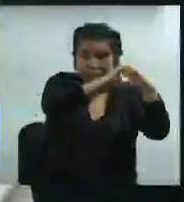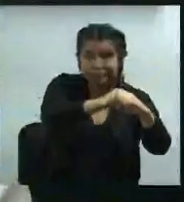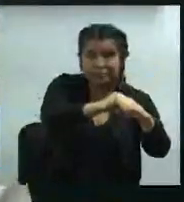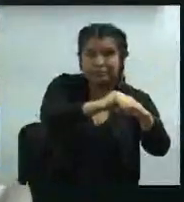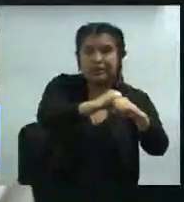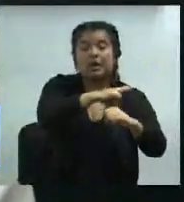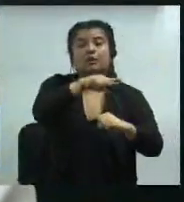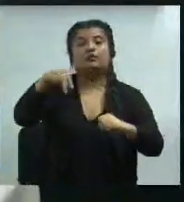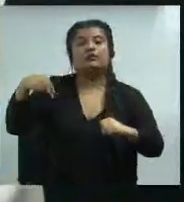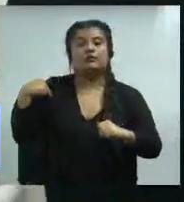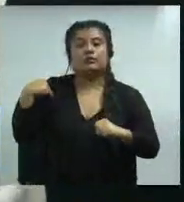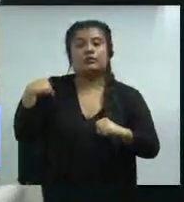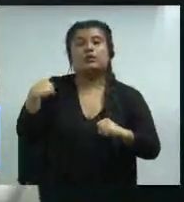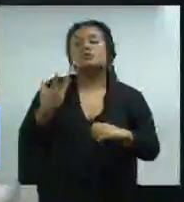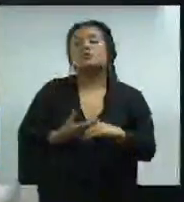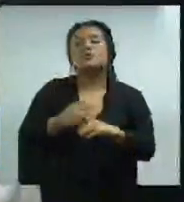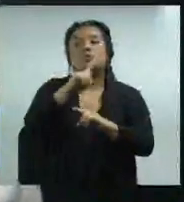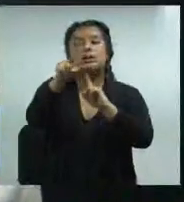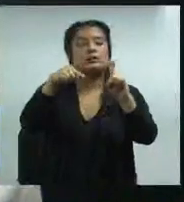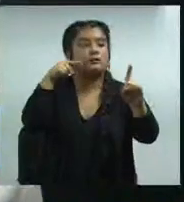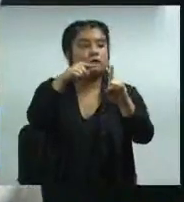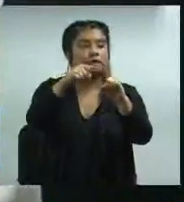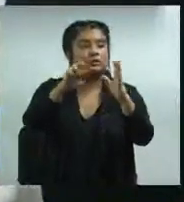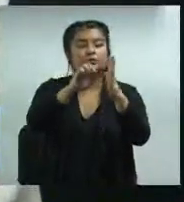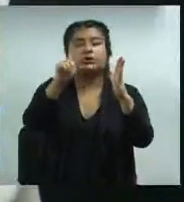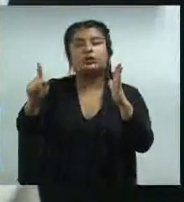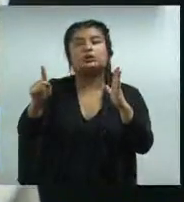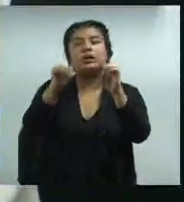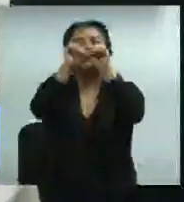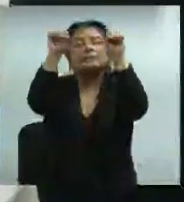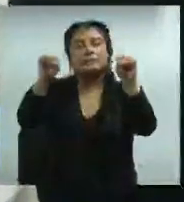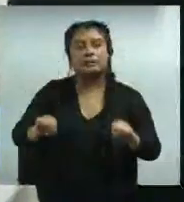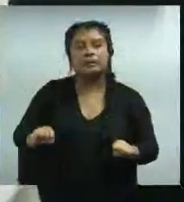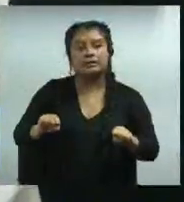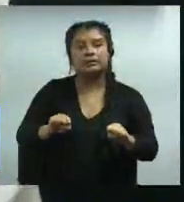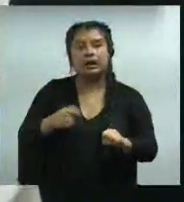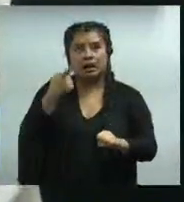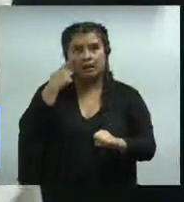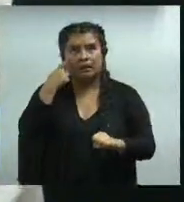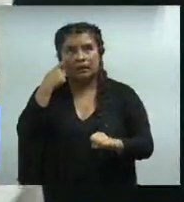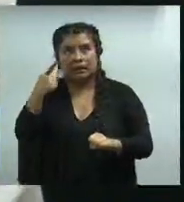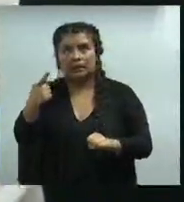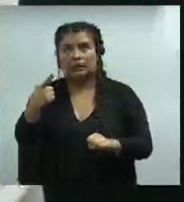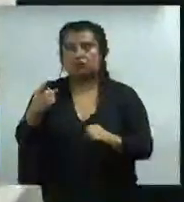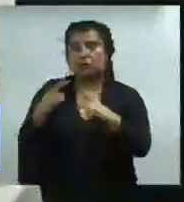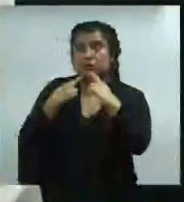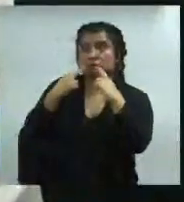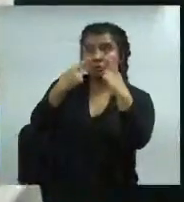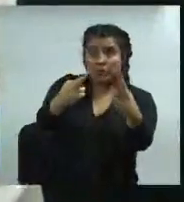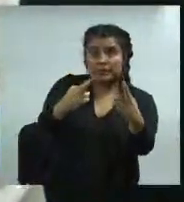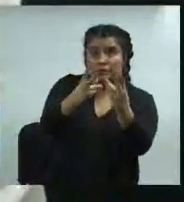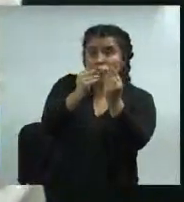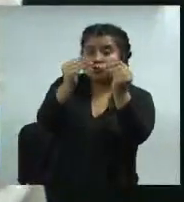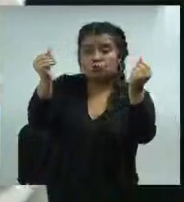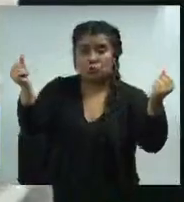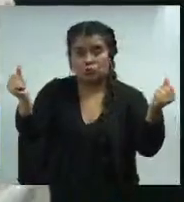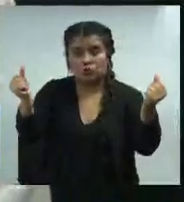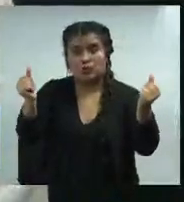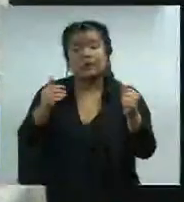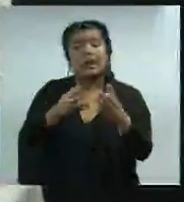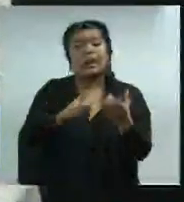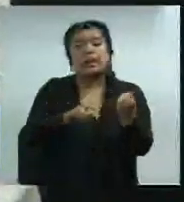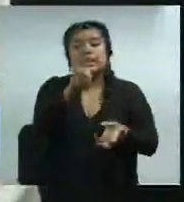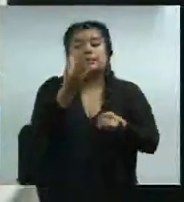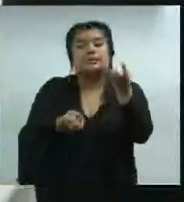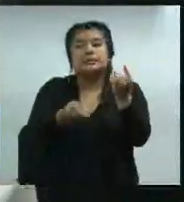un enfoque de sistemas, donde un problema tiene muchas causas y muchas soluciones. Y el problema de los incendios no está ni